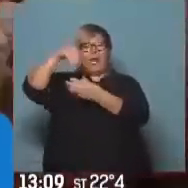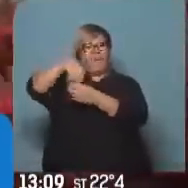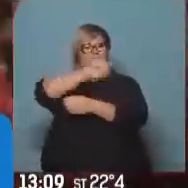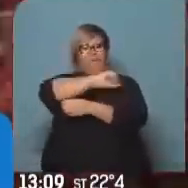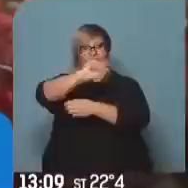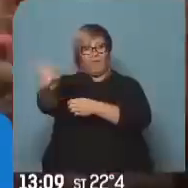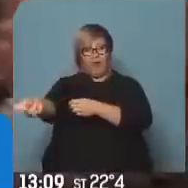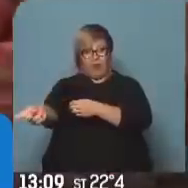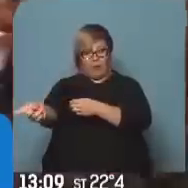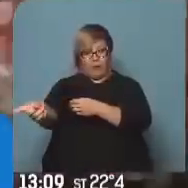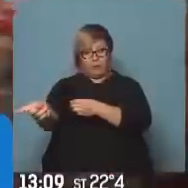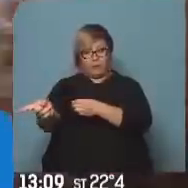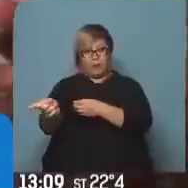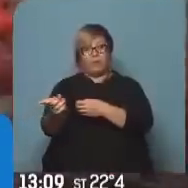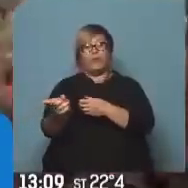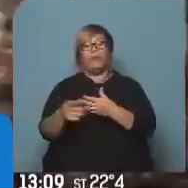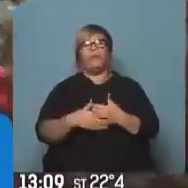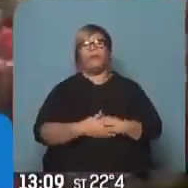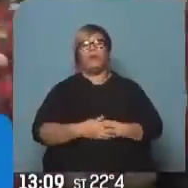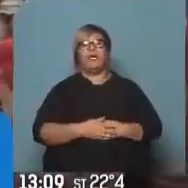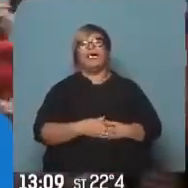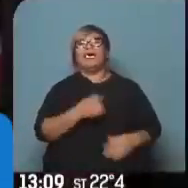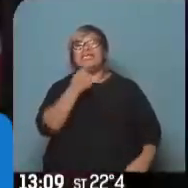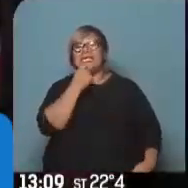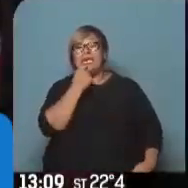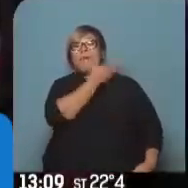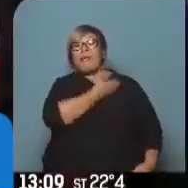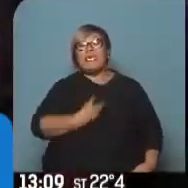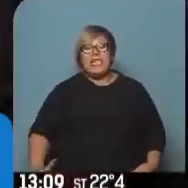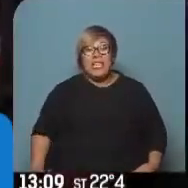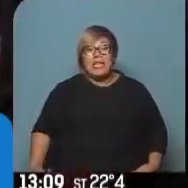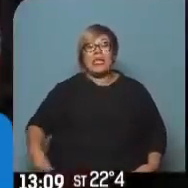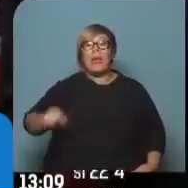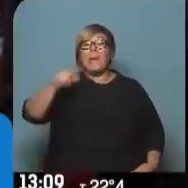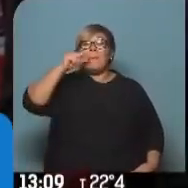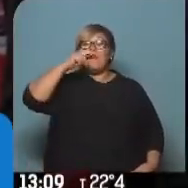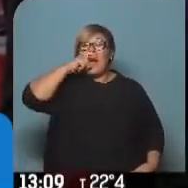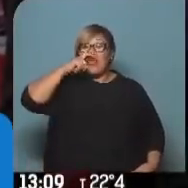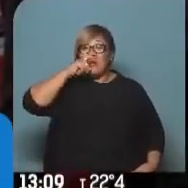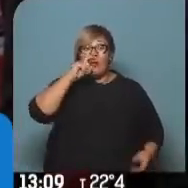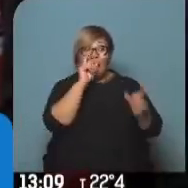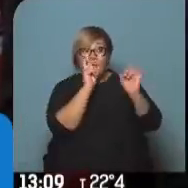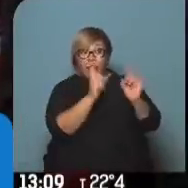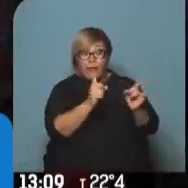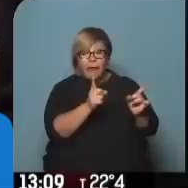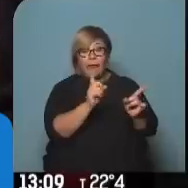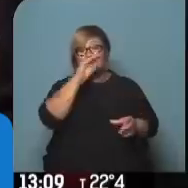de Sudamérica mientras siga gobernando Nicolás Maduro.